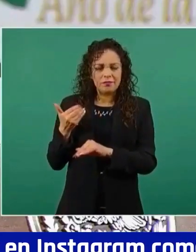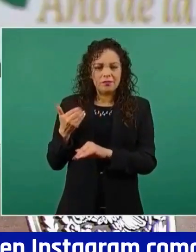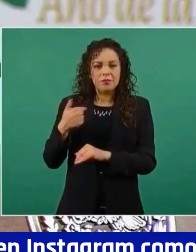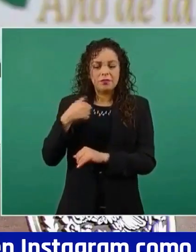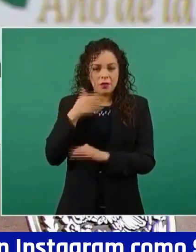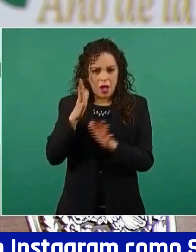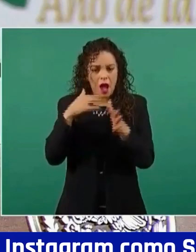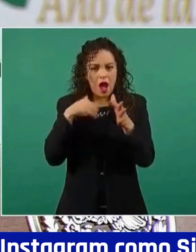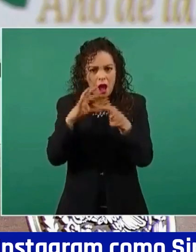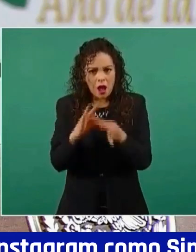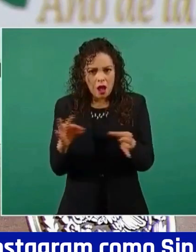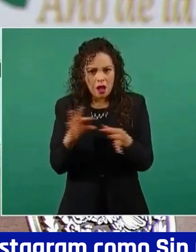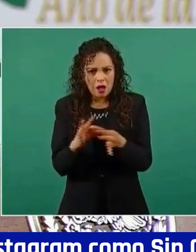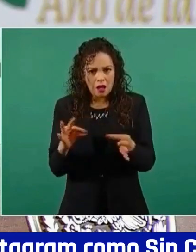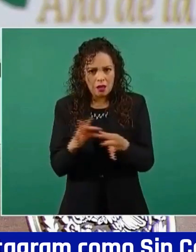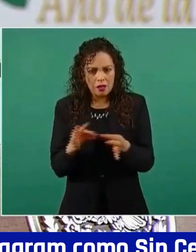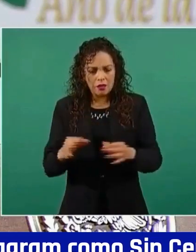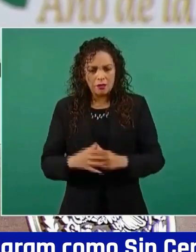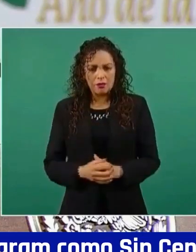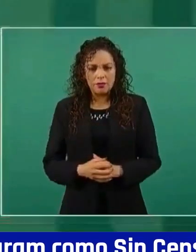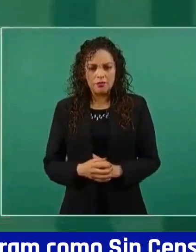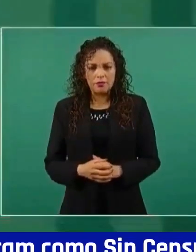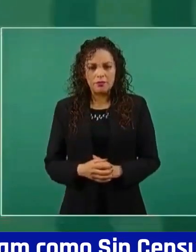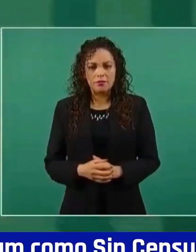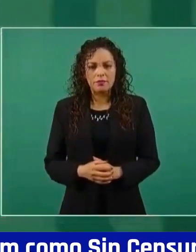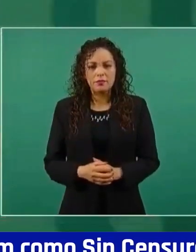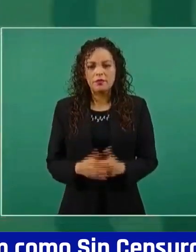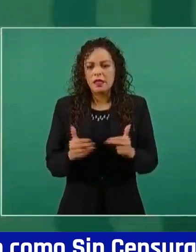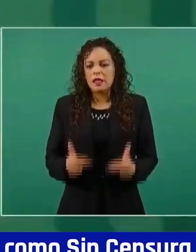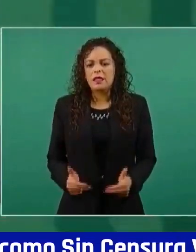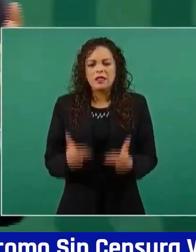el gran negocio era